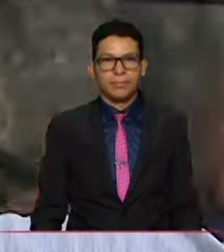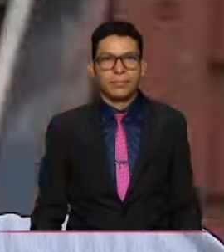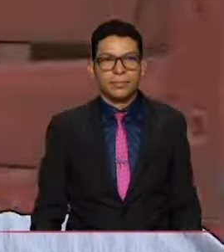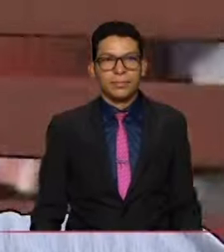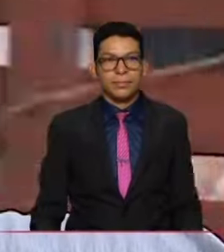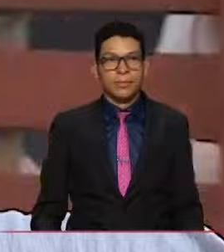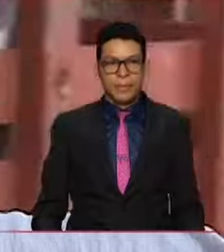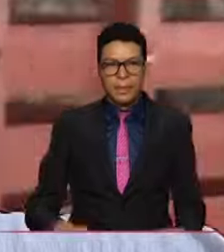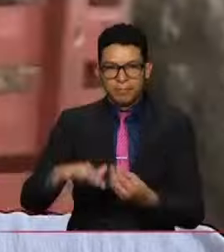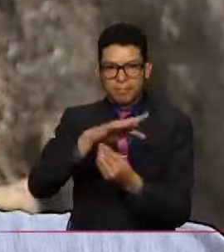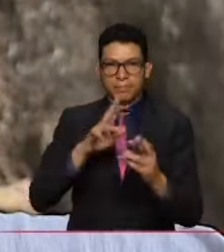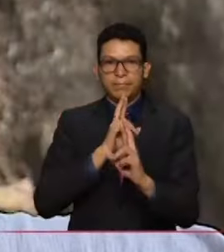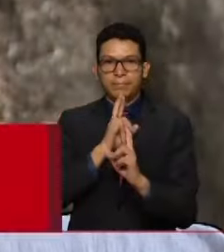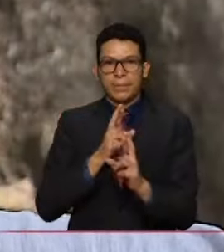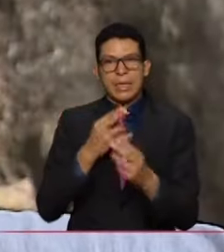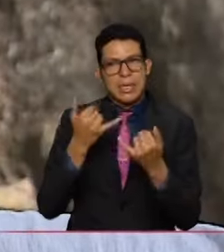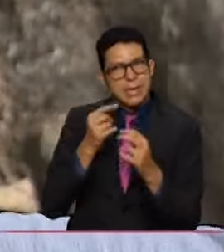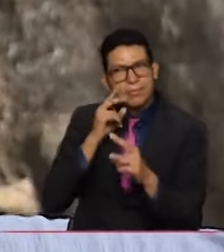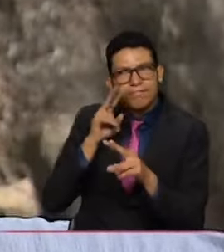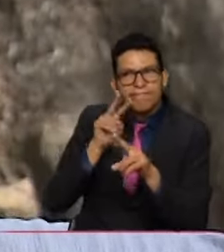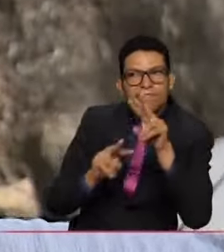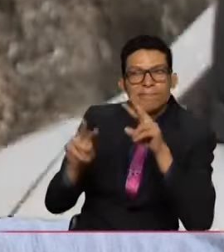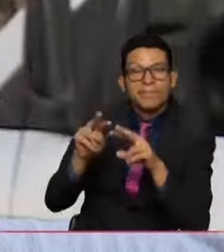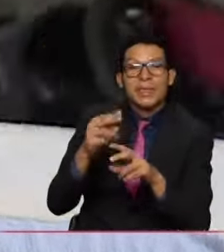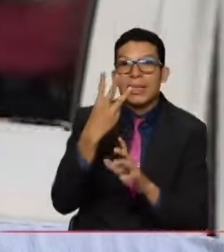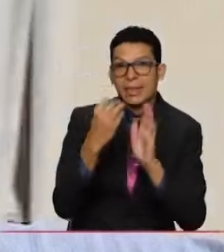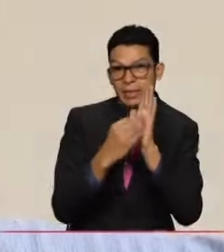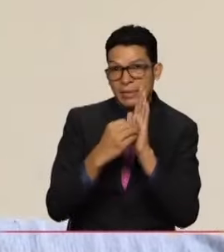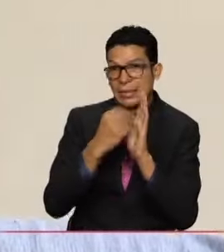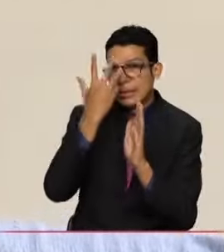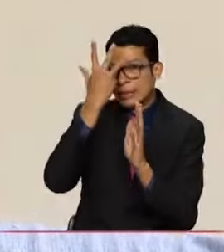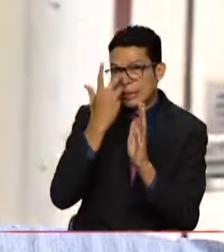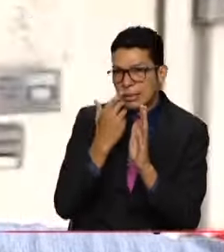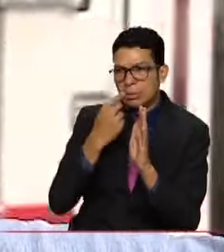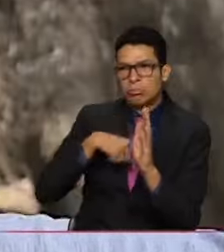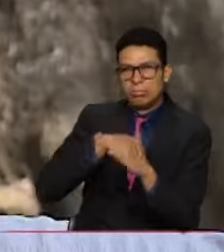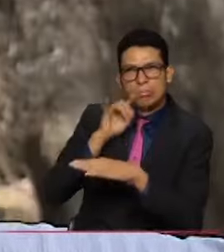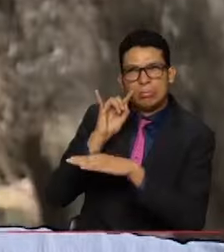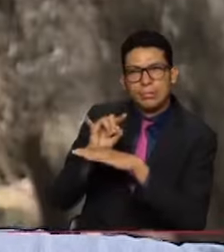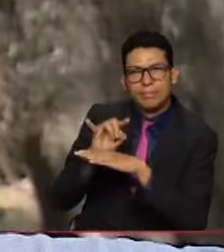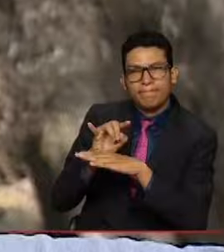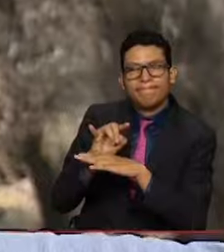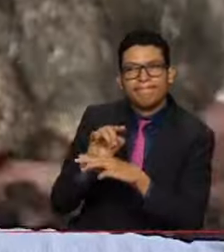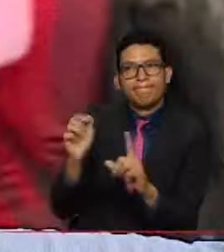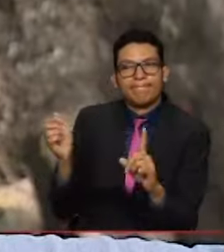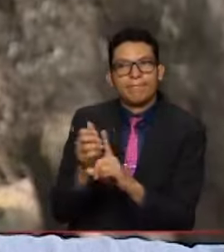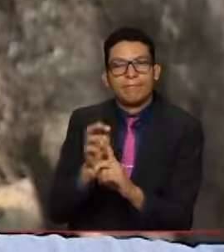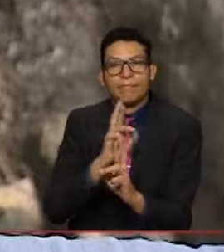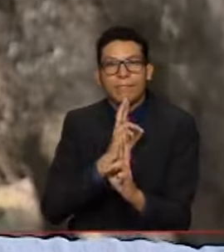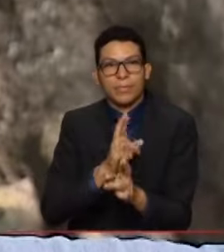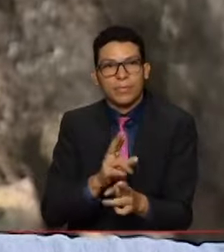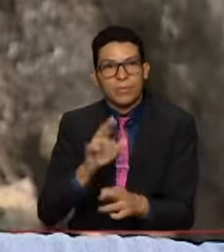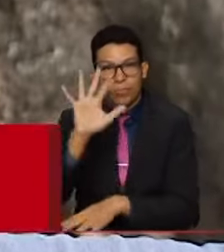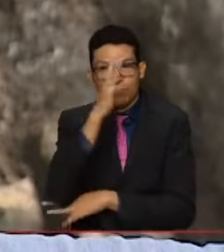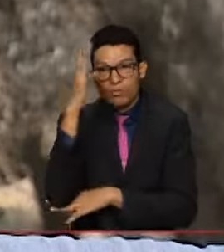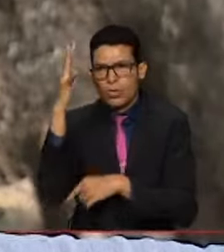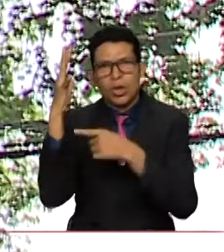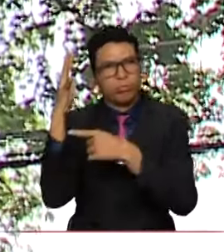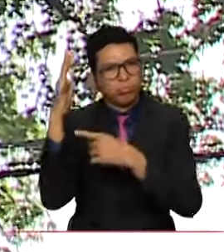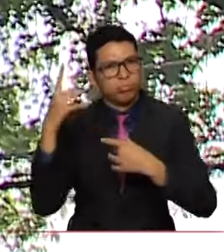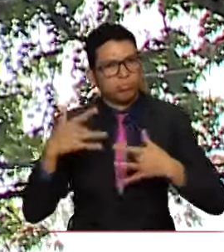Se ha hecho 3 evaluaciones por parte de los técnicos del DAGMA, de los cuales, pues, donde se encuentra que el árbol se encuentra fitosanitariamente